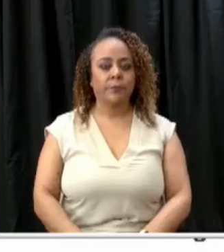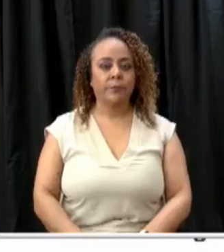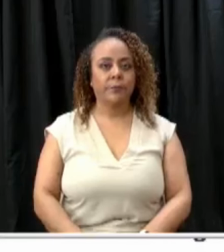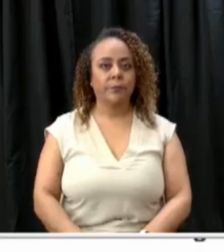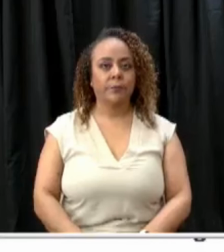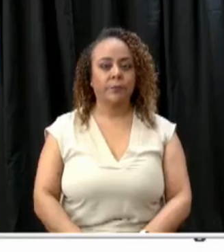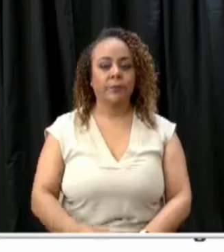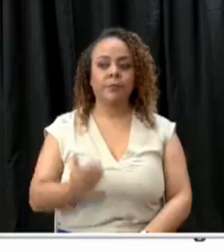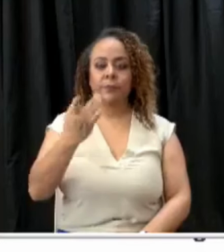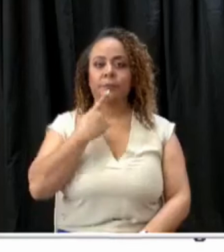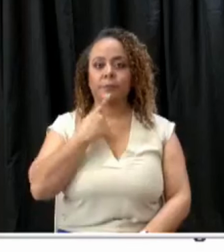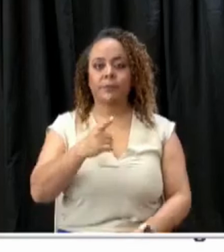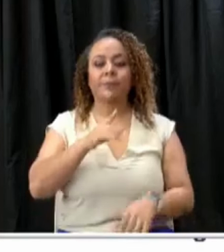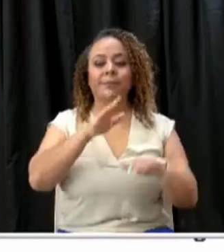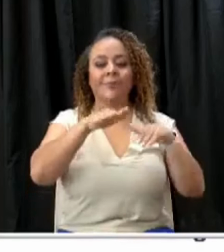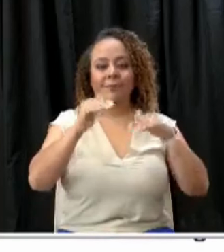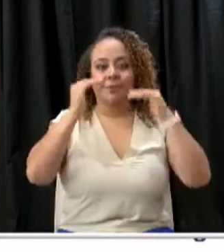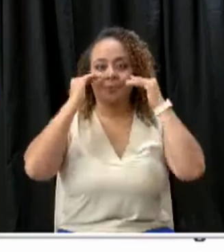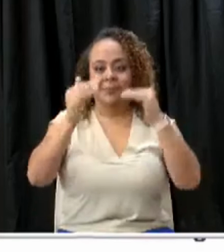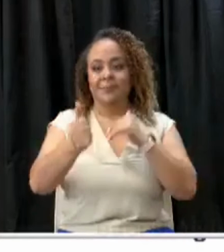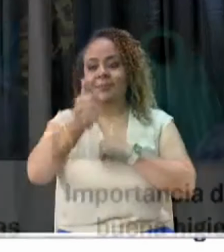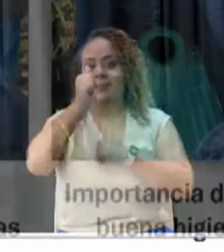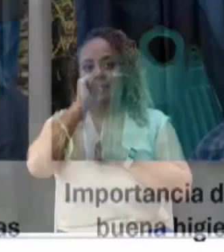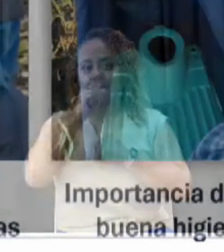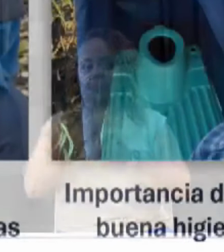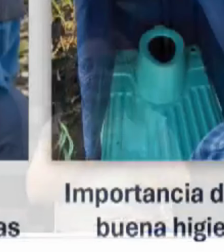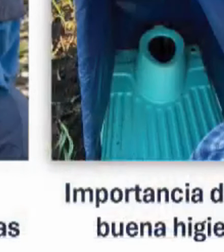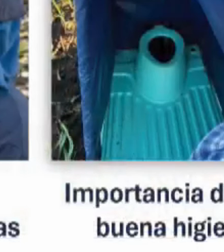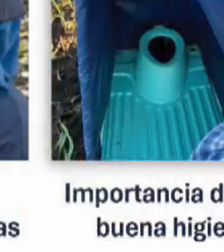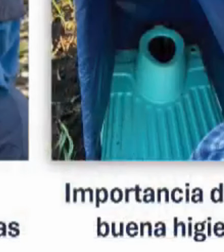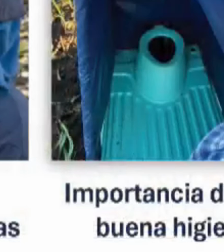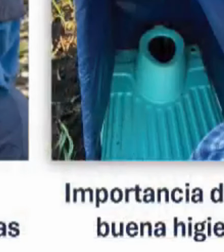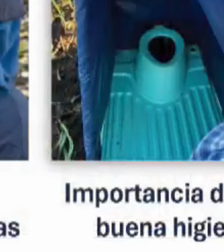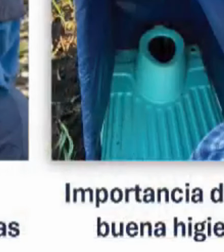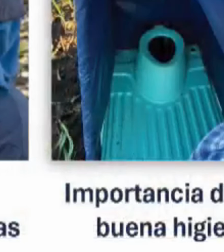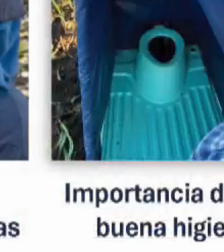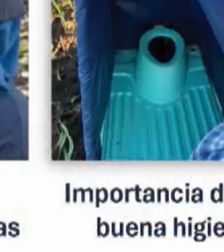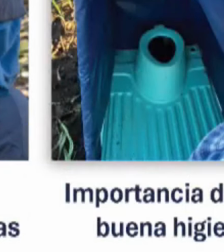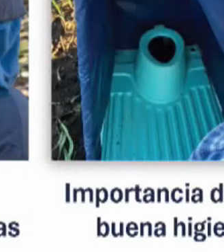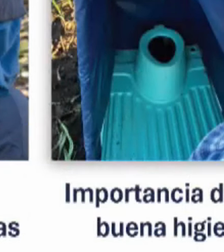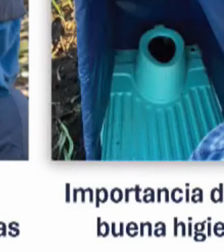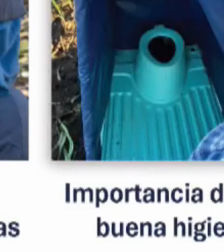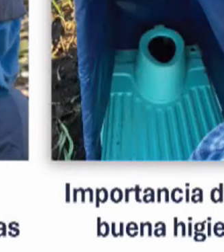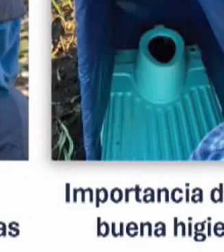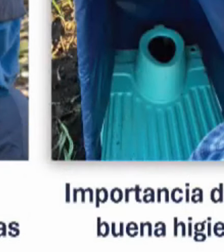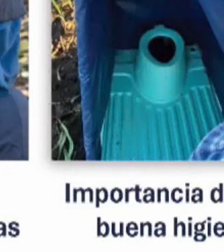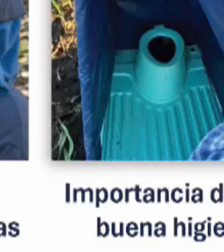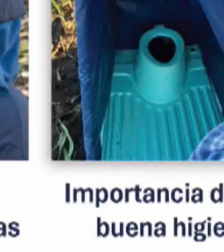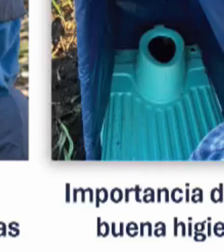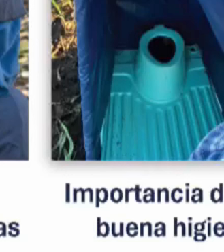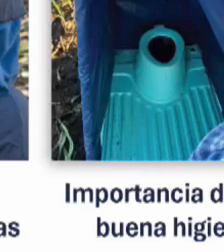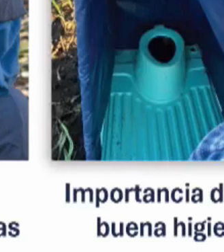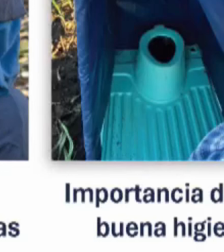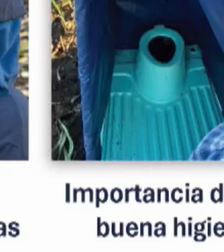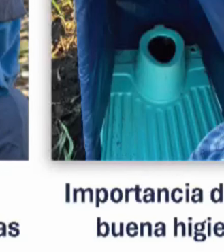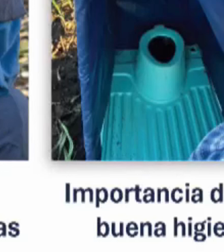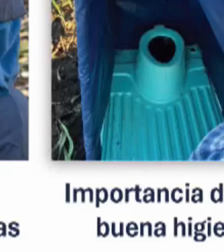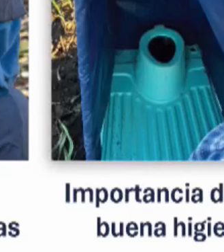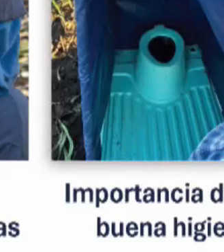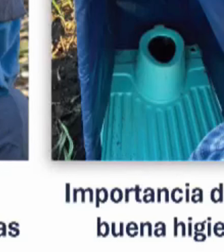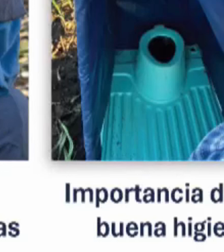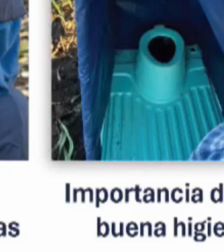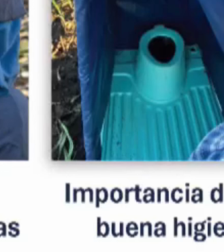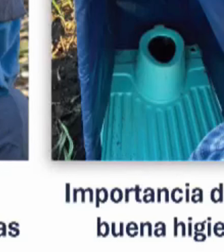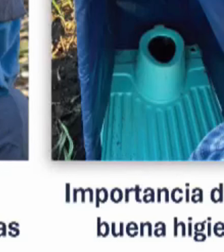aquí nos dices descanso, sombra, hidratación, más higiene. Aquí nos cambiaste, digamos, en las anteriores nos